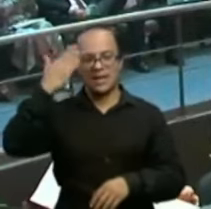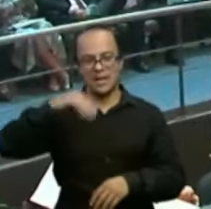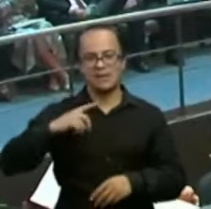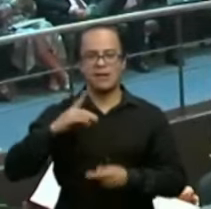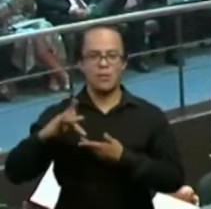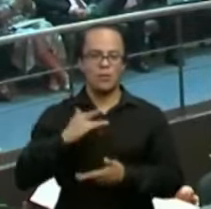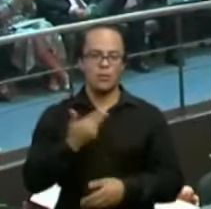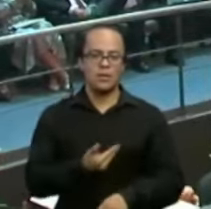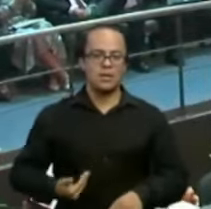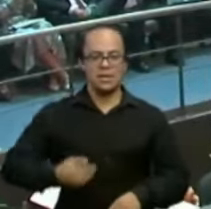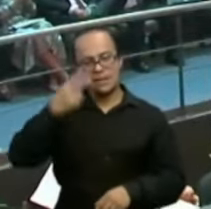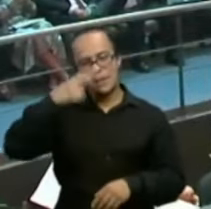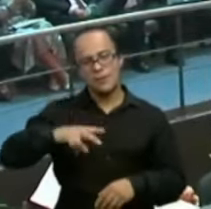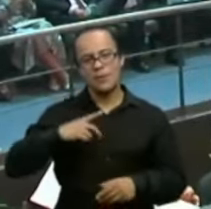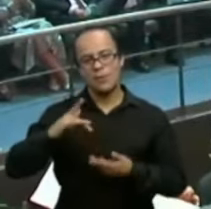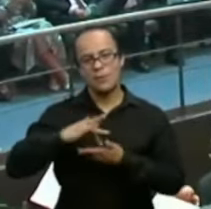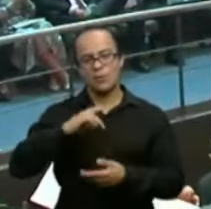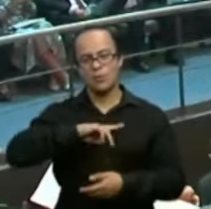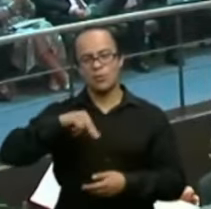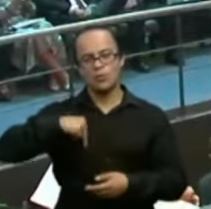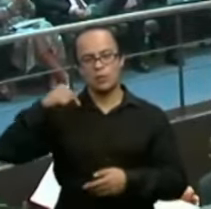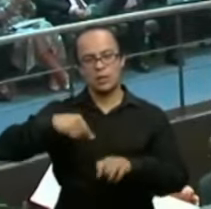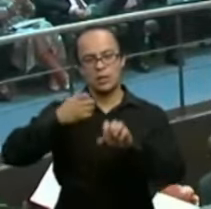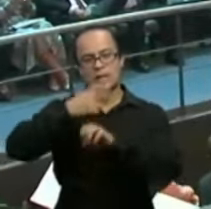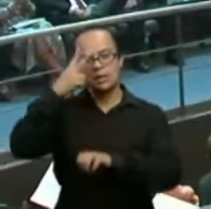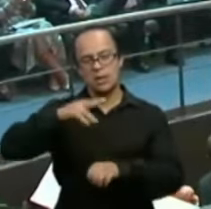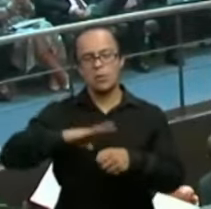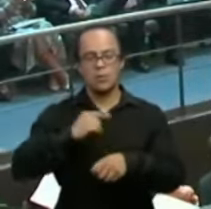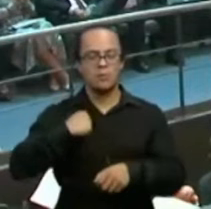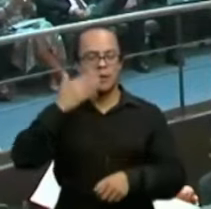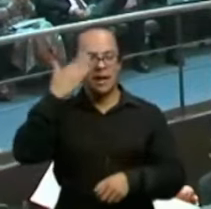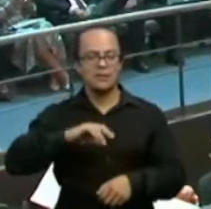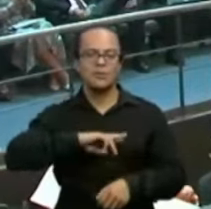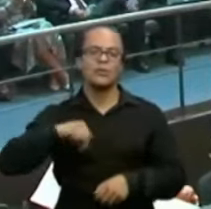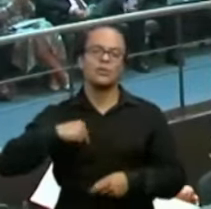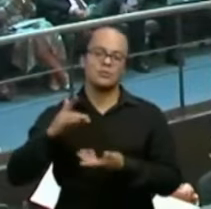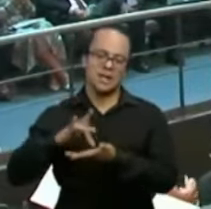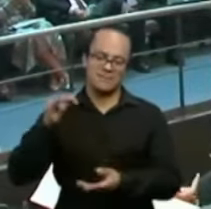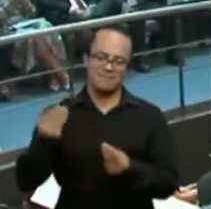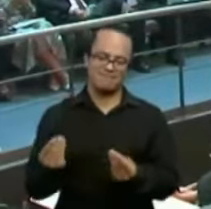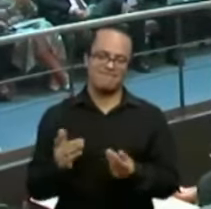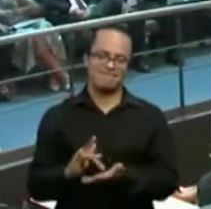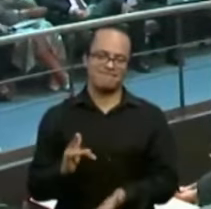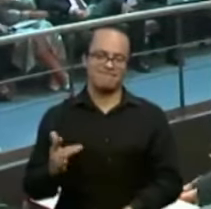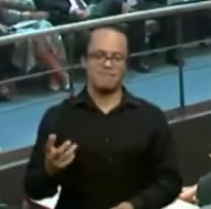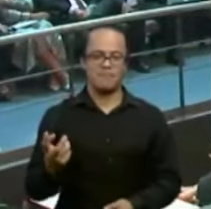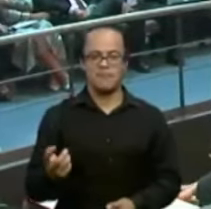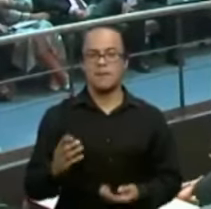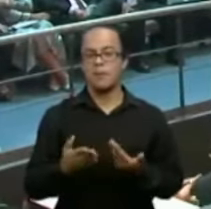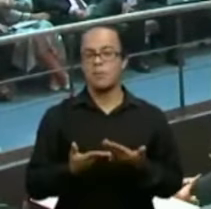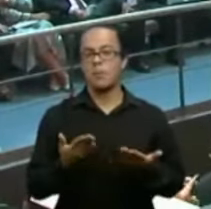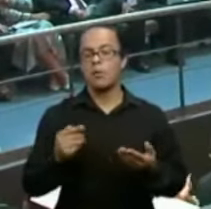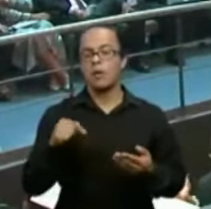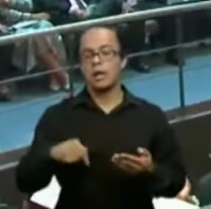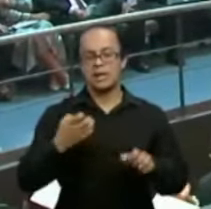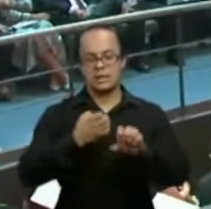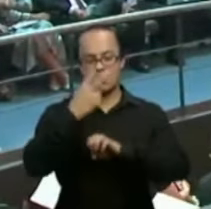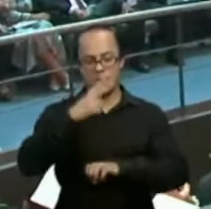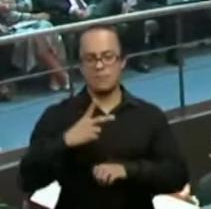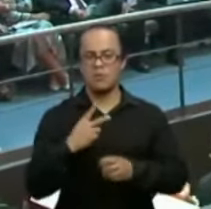apoyar, porque de verdad que los mexiquenses se lo agradeceríamos mucho, ya que siendo el estado más